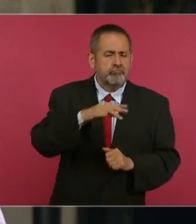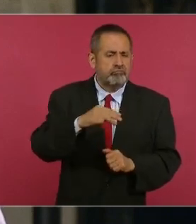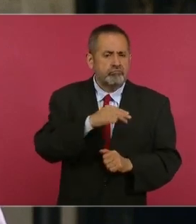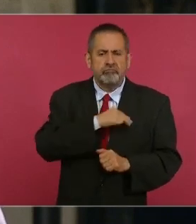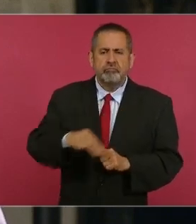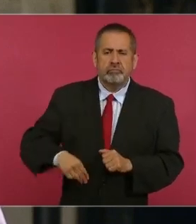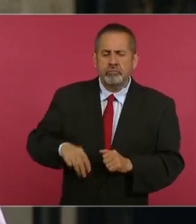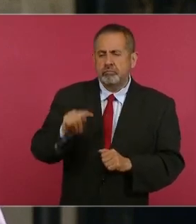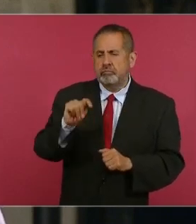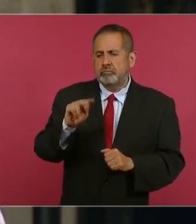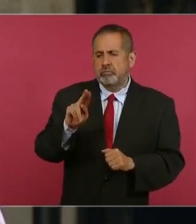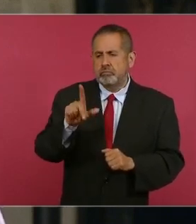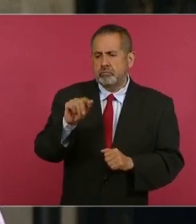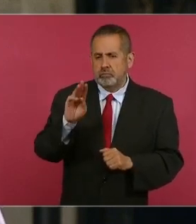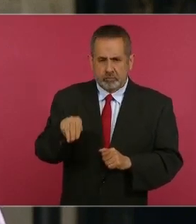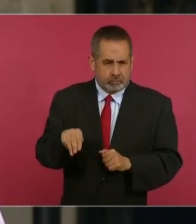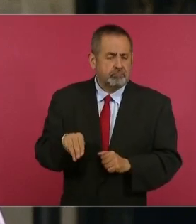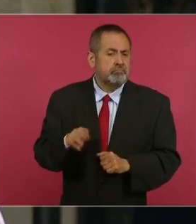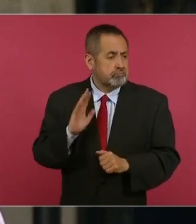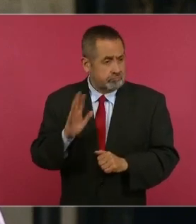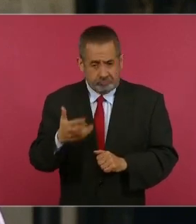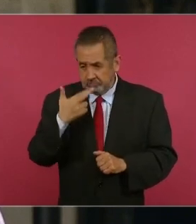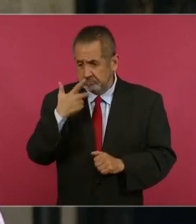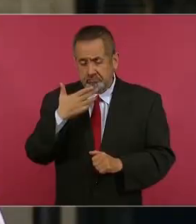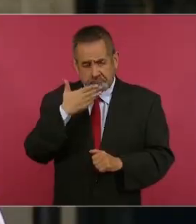Tulum, incluso se cambió,